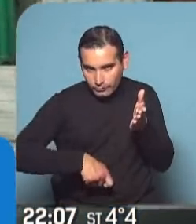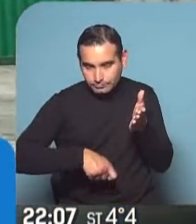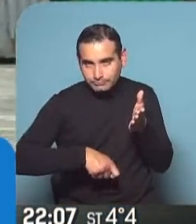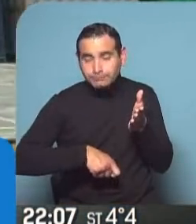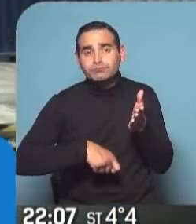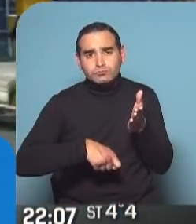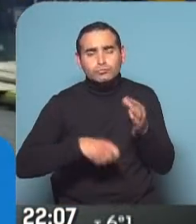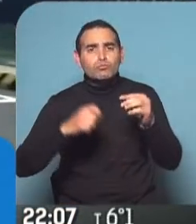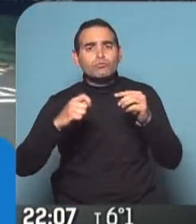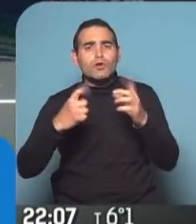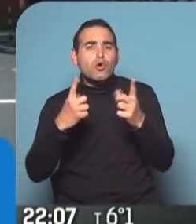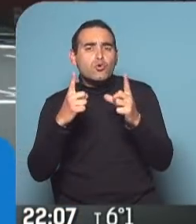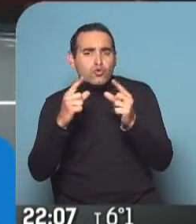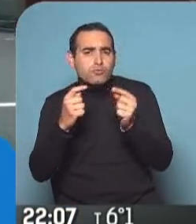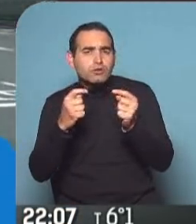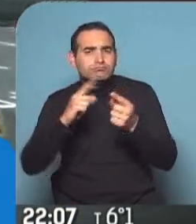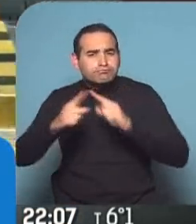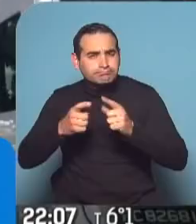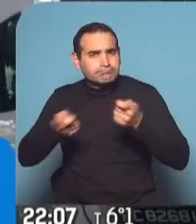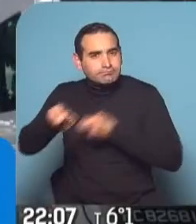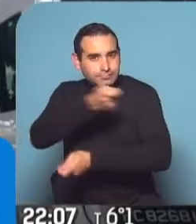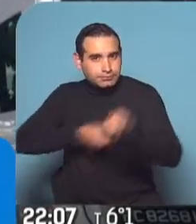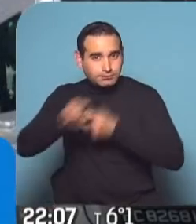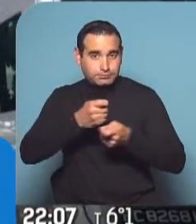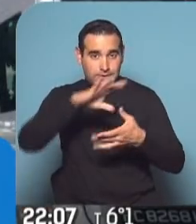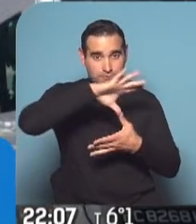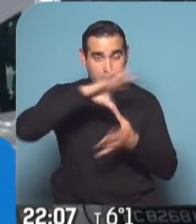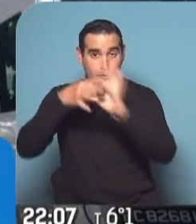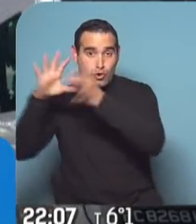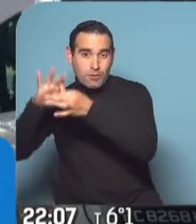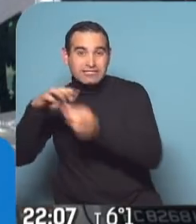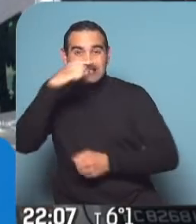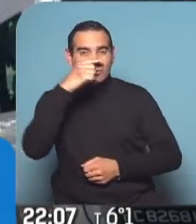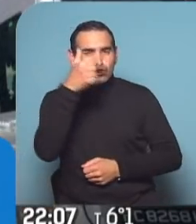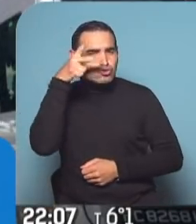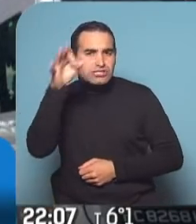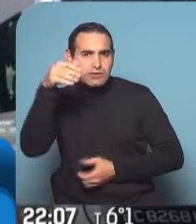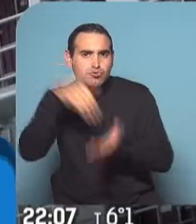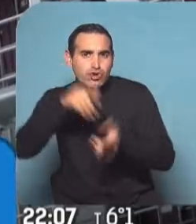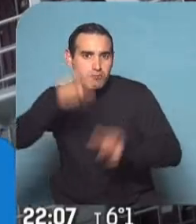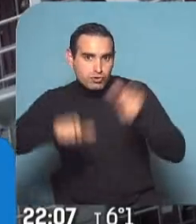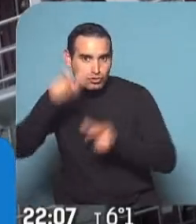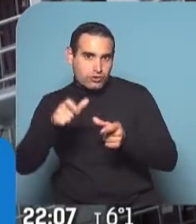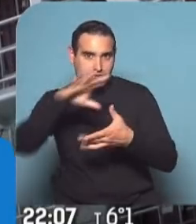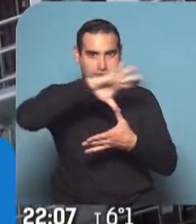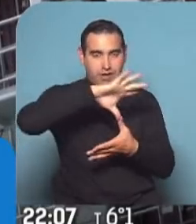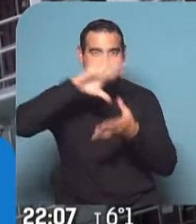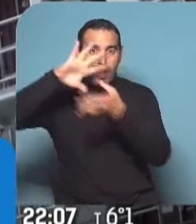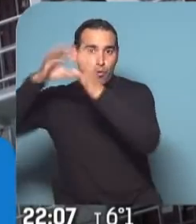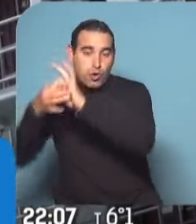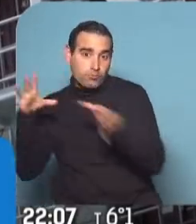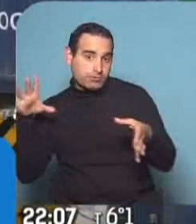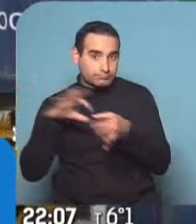Los números de las relaciones comerciales entre ambos bloques, que abarcan a unos 780 millones de personas, ya son impactantes y se espera